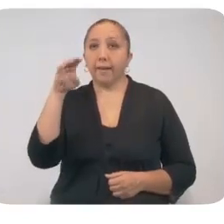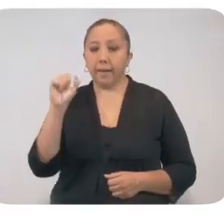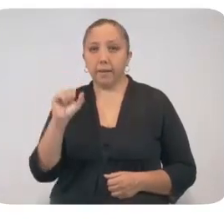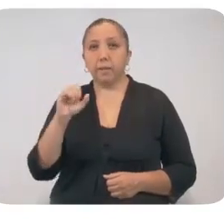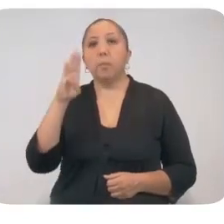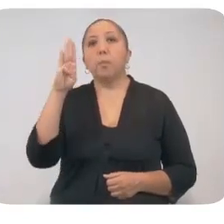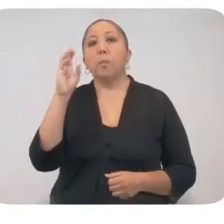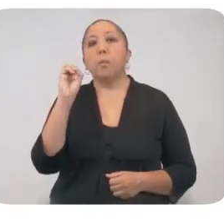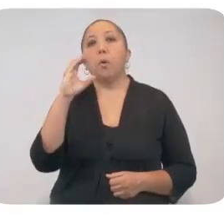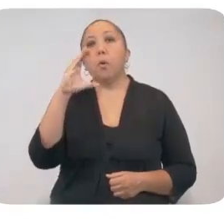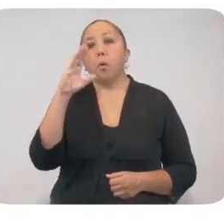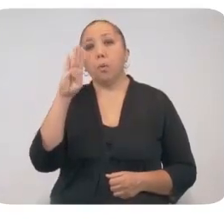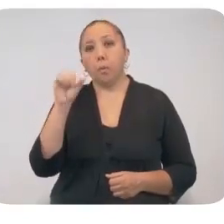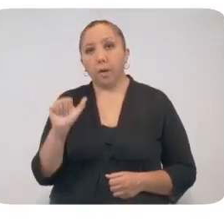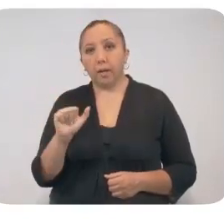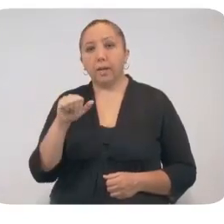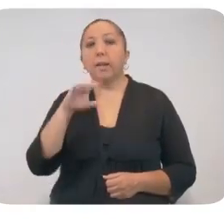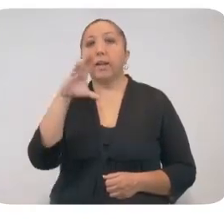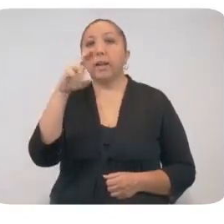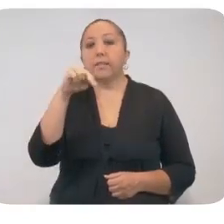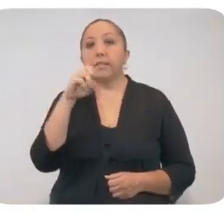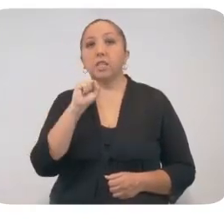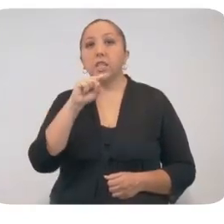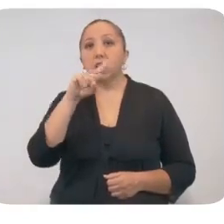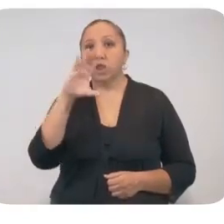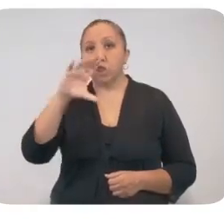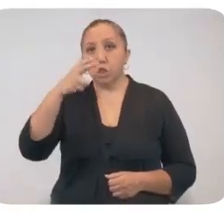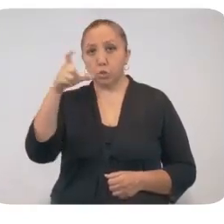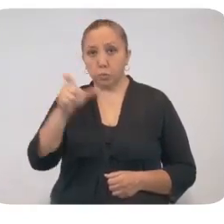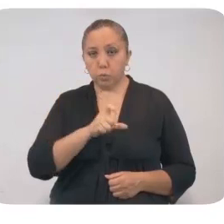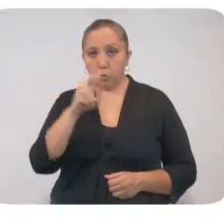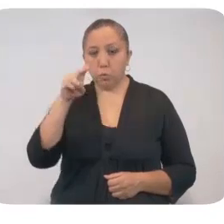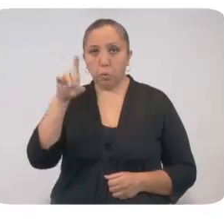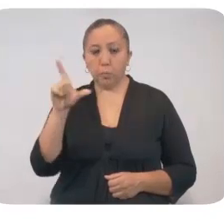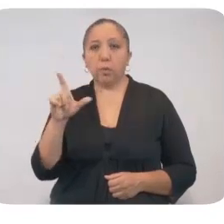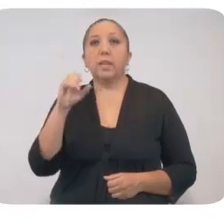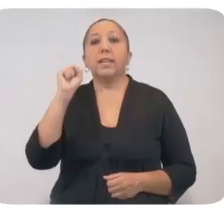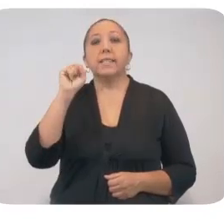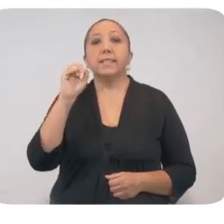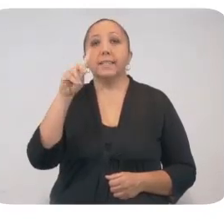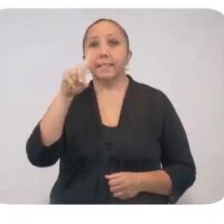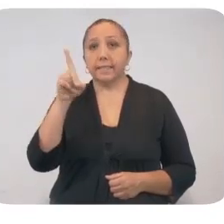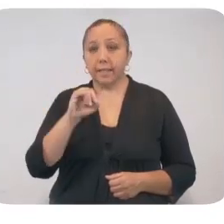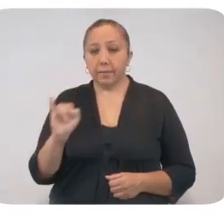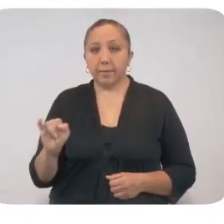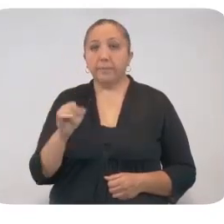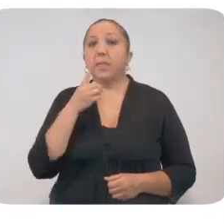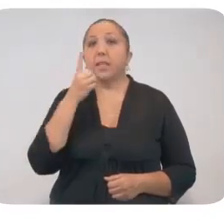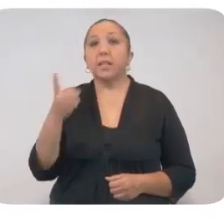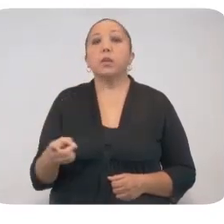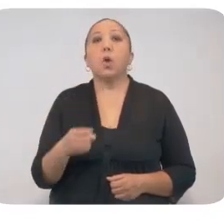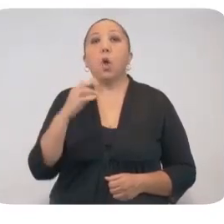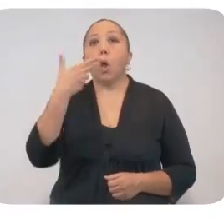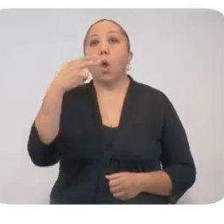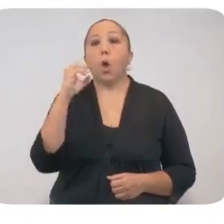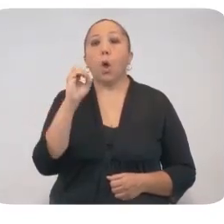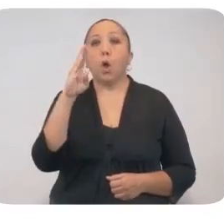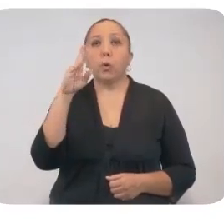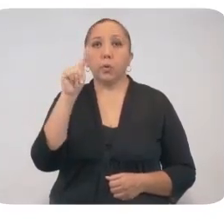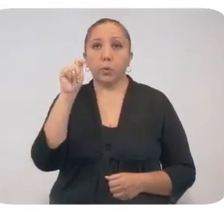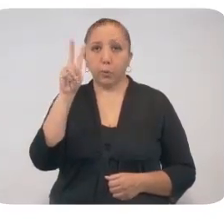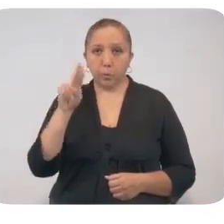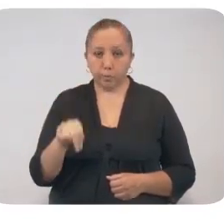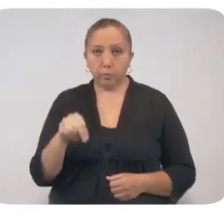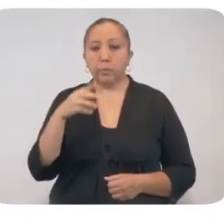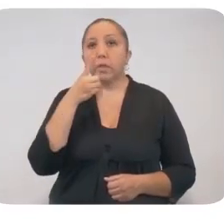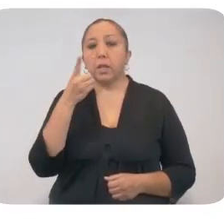Cacalchen, Canzacap, Xixuluc Pueblo, Concal, San, Silam González, Joctún, Maní, Motul,